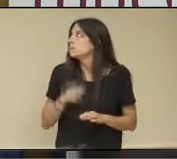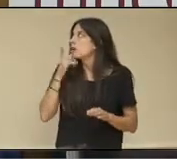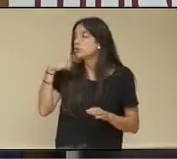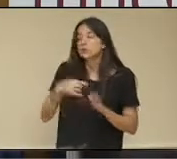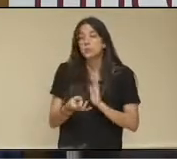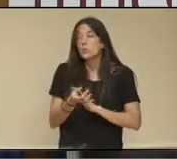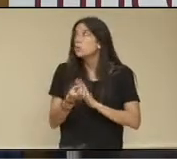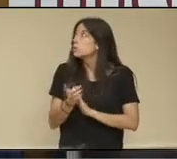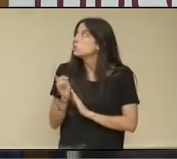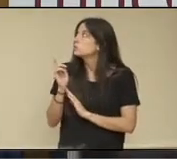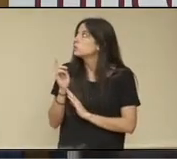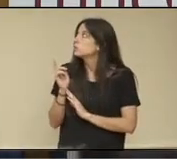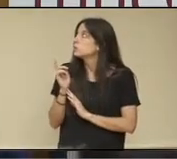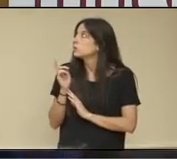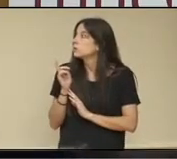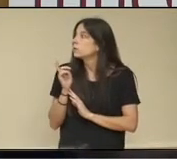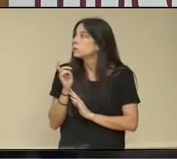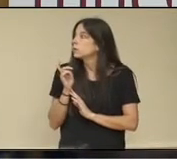produciendo,